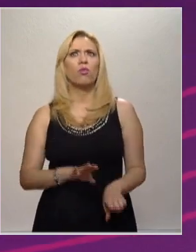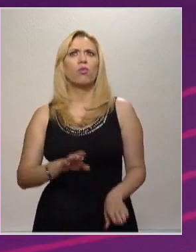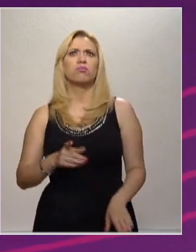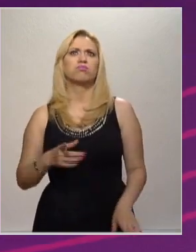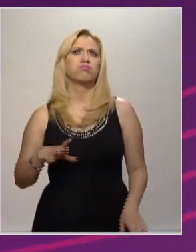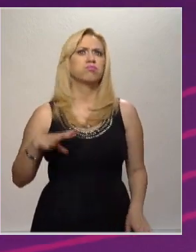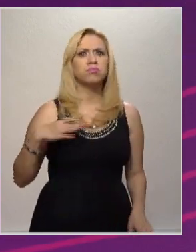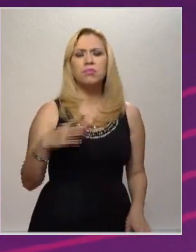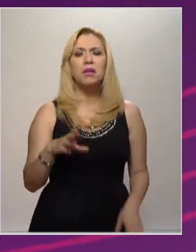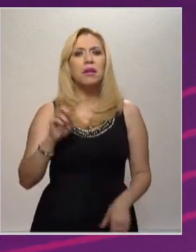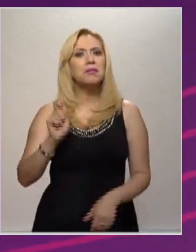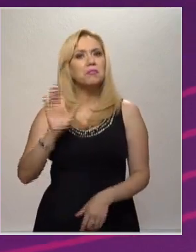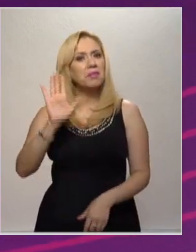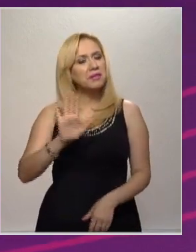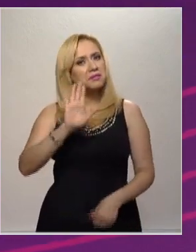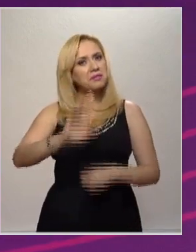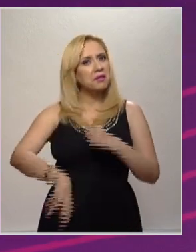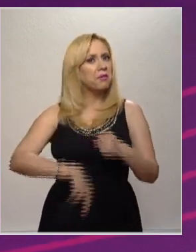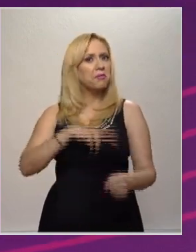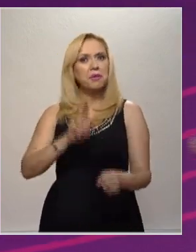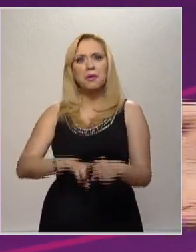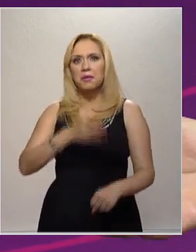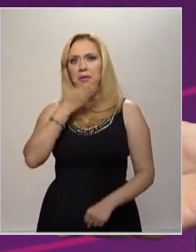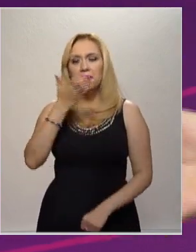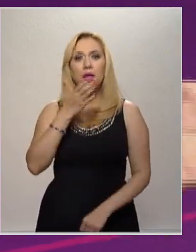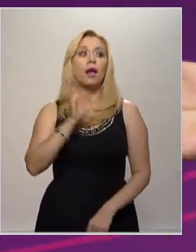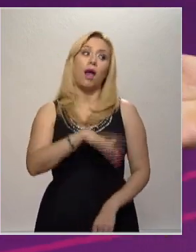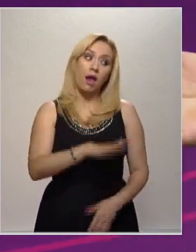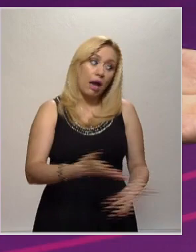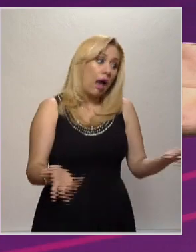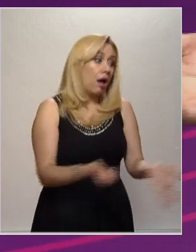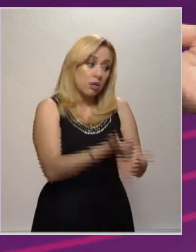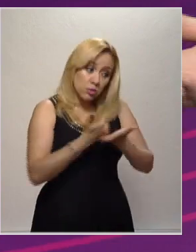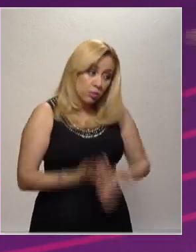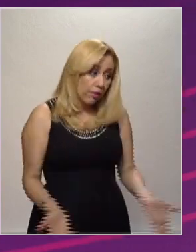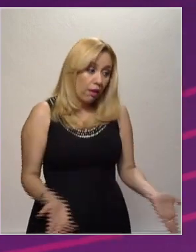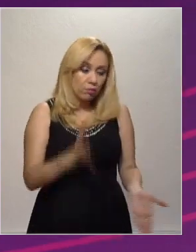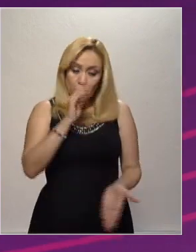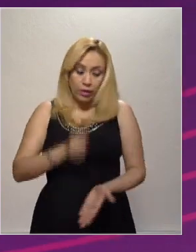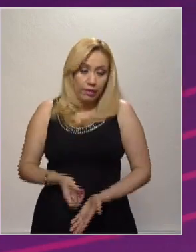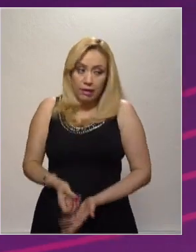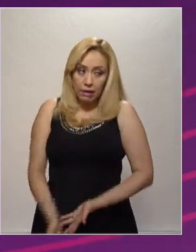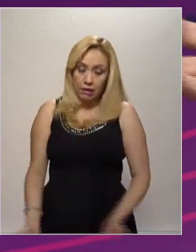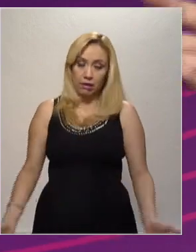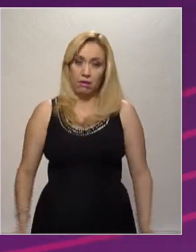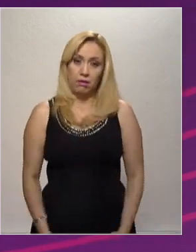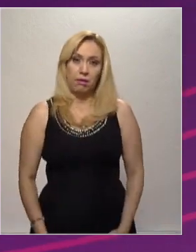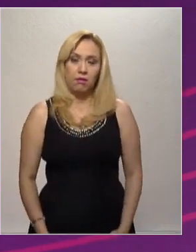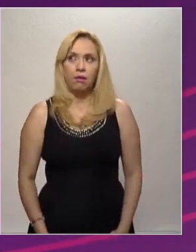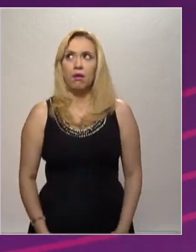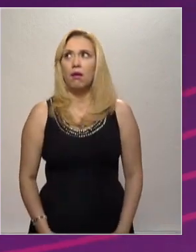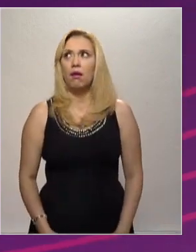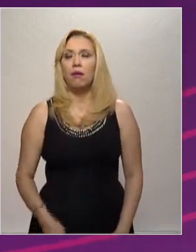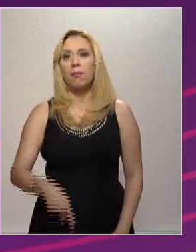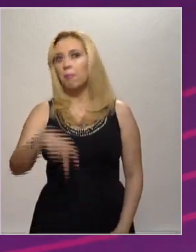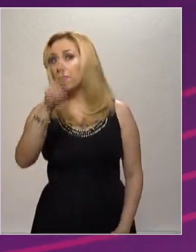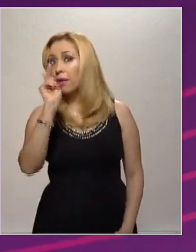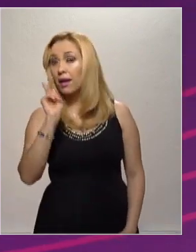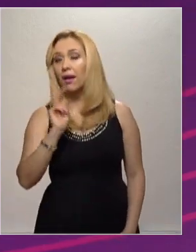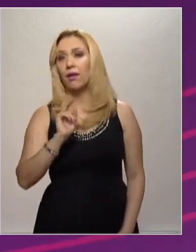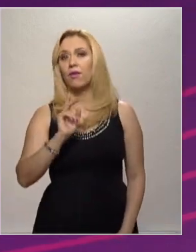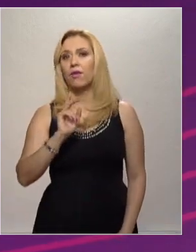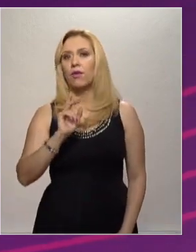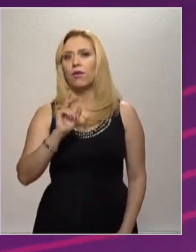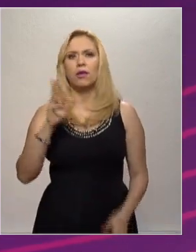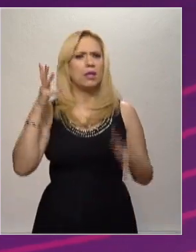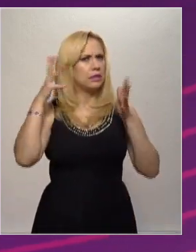parece natural decirle a la señora, si no coopera no vamos a poder salir adelante, cuando en realidad, en todo caso, sin